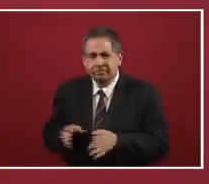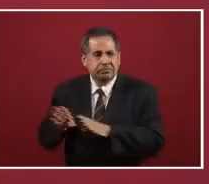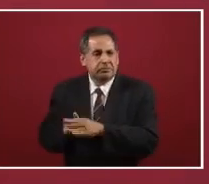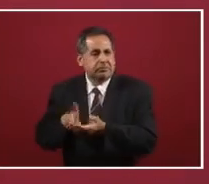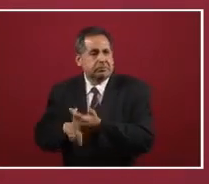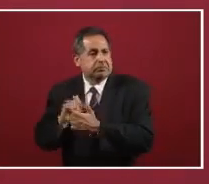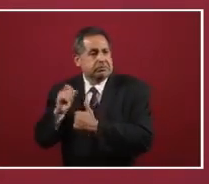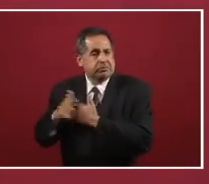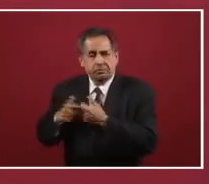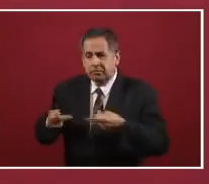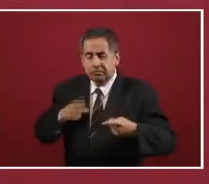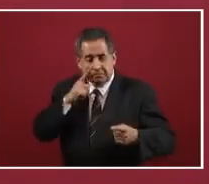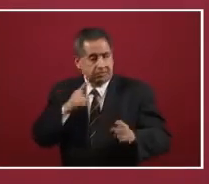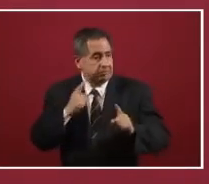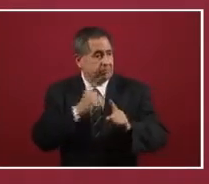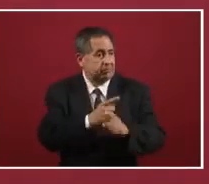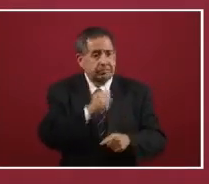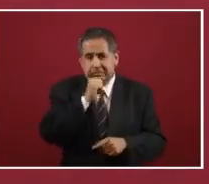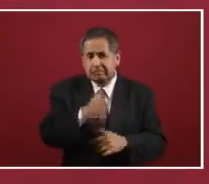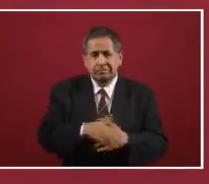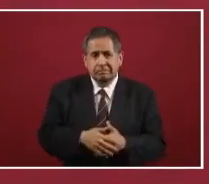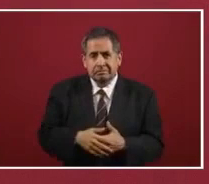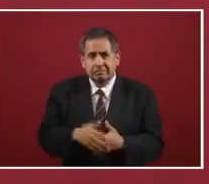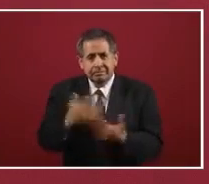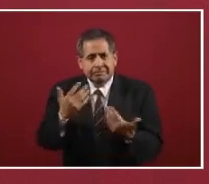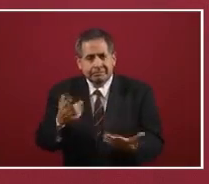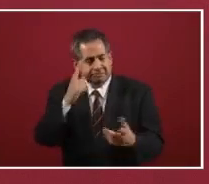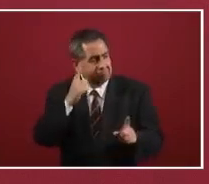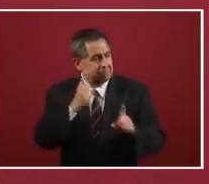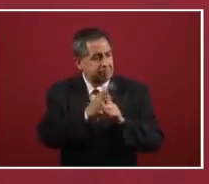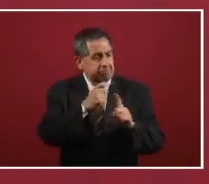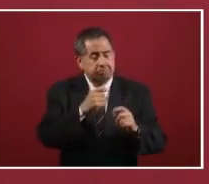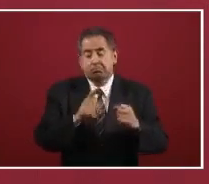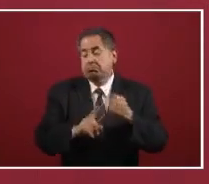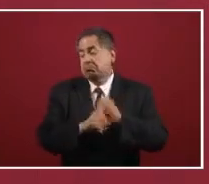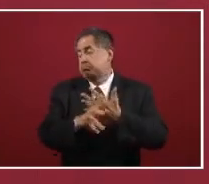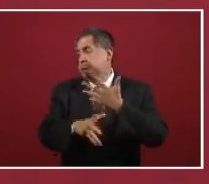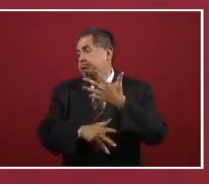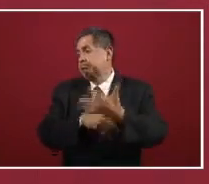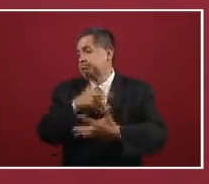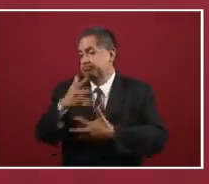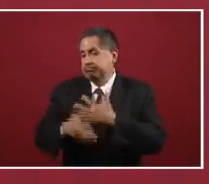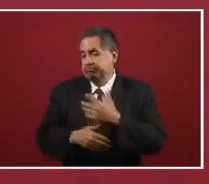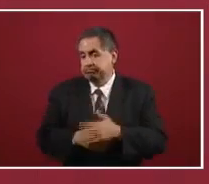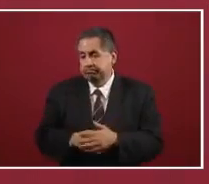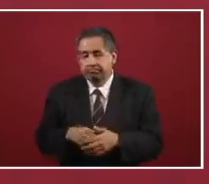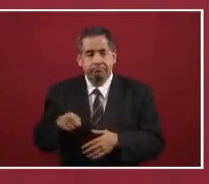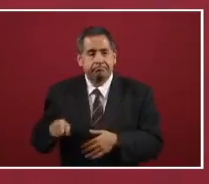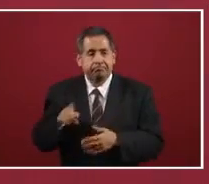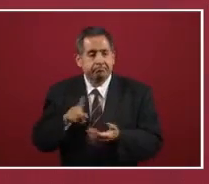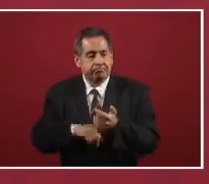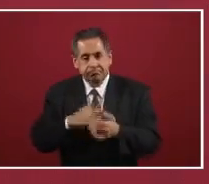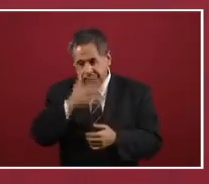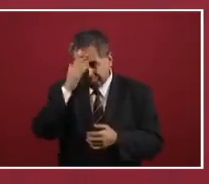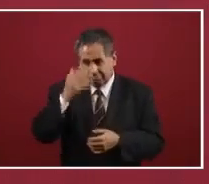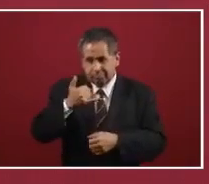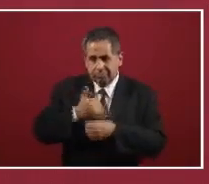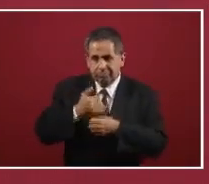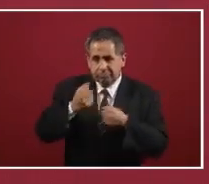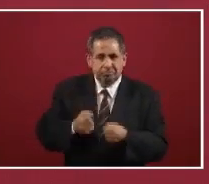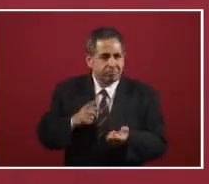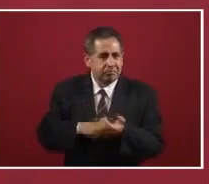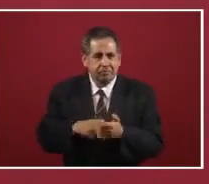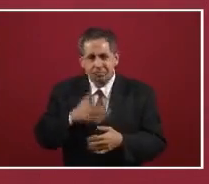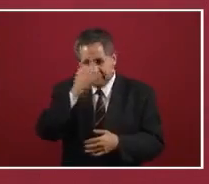elementos, sin saber del porqué de la inseguridad y de la